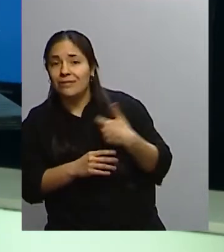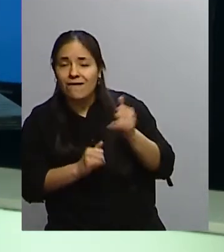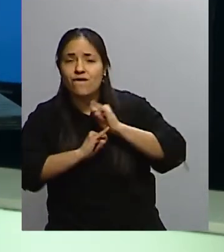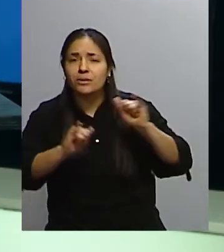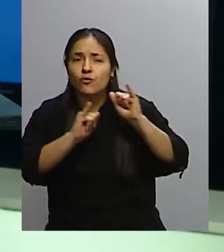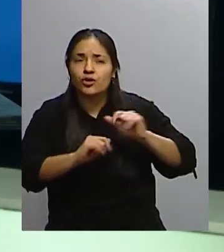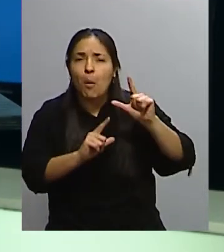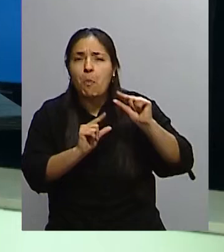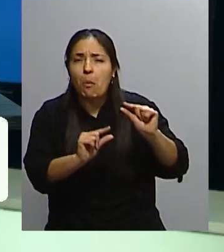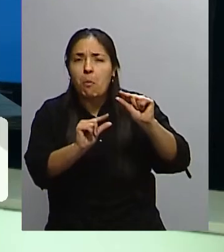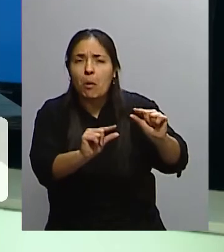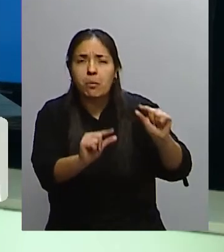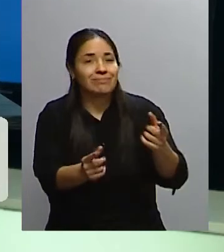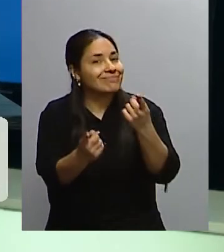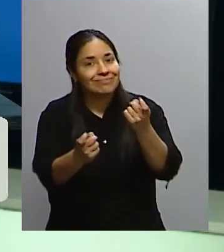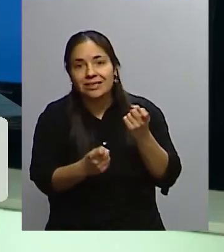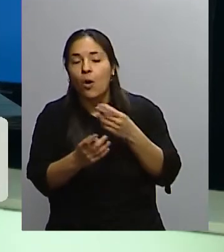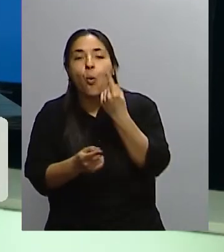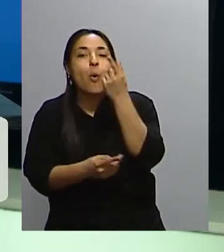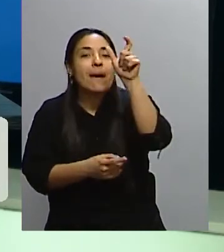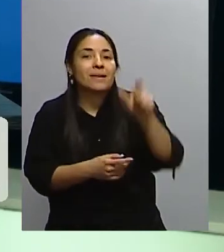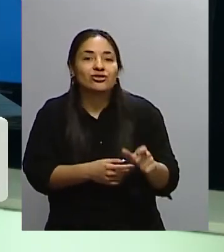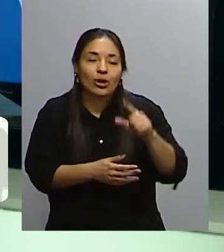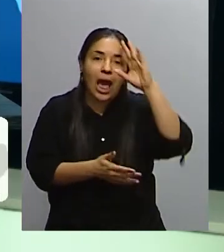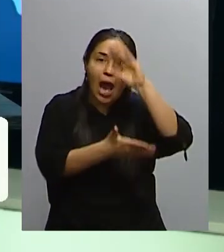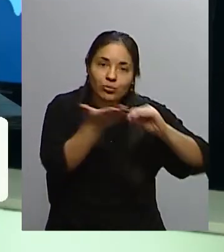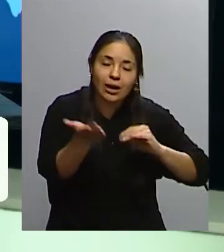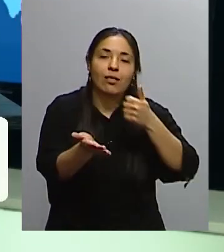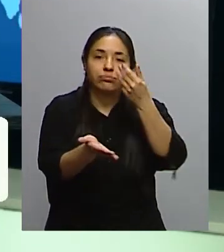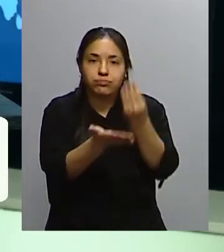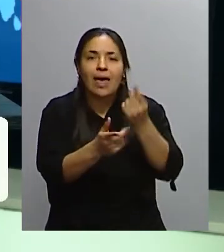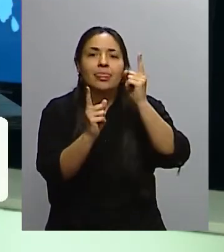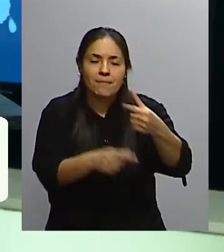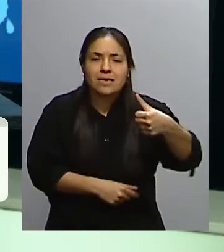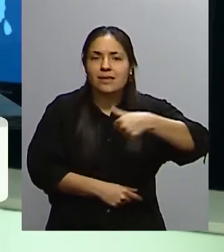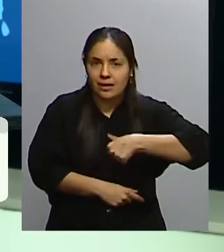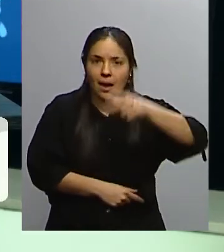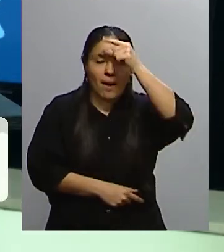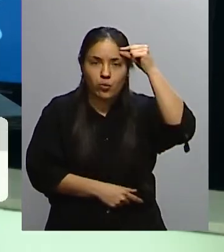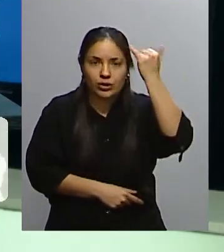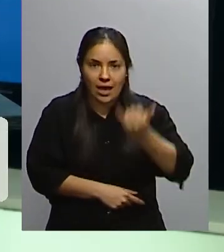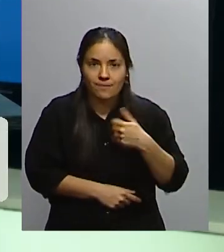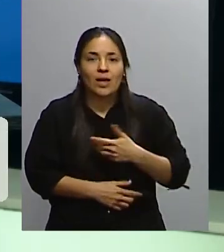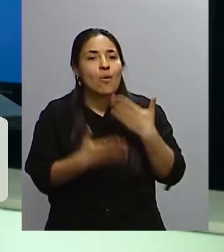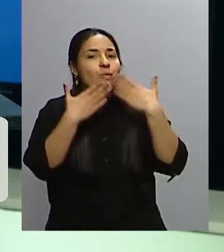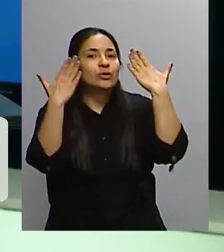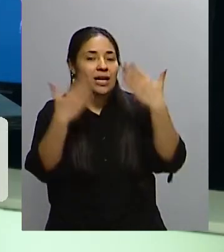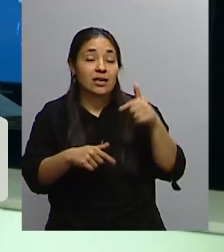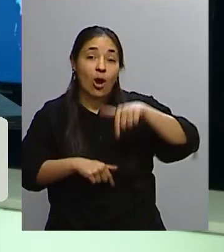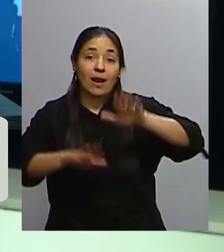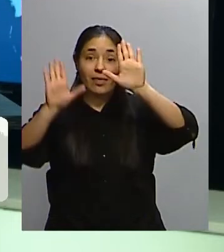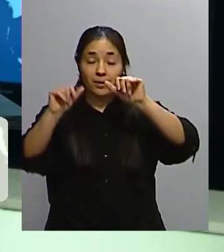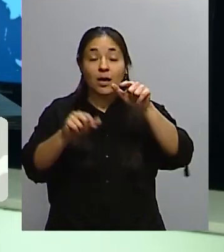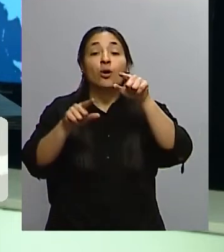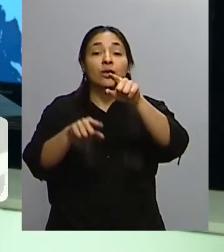que es muy importante hablar con una persona que es abogado, pero también que tiene identidad mapuche. Exactamente. Nosotros nos despedimos, les deseamos a ustedes que